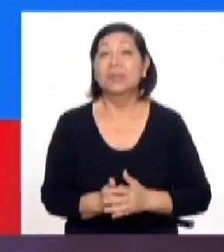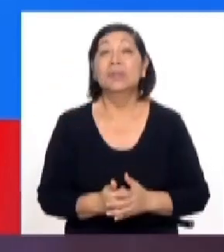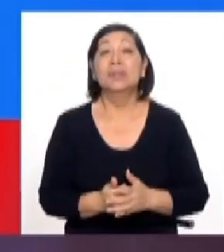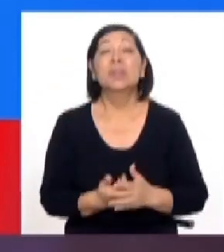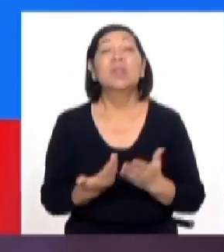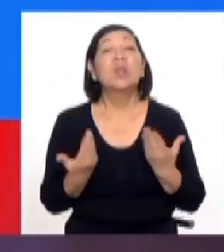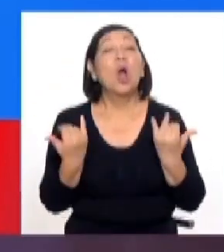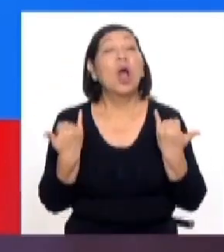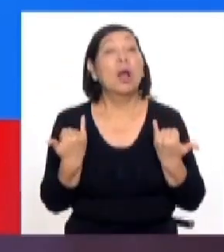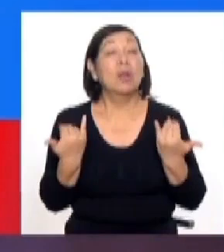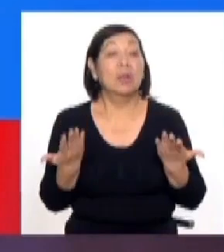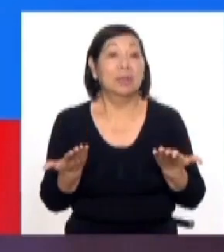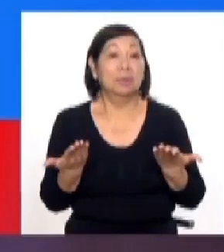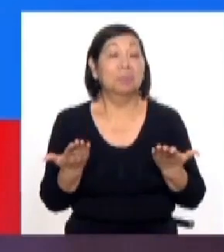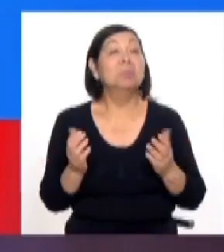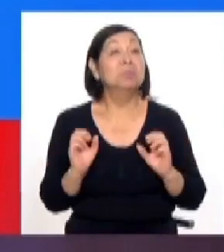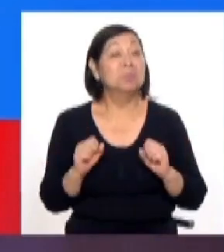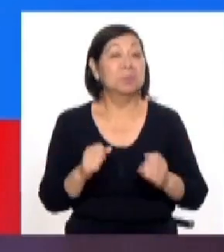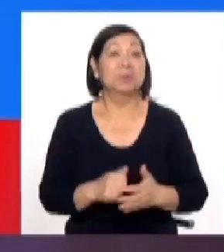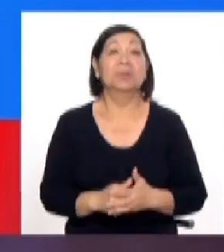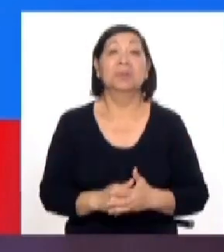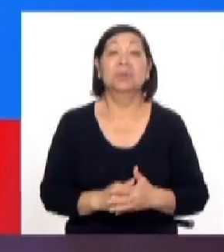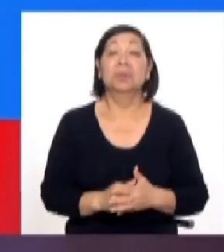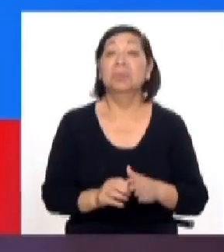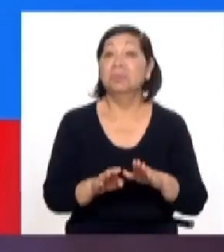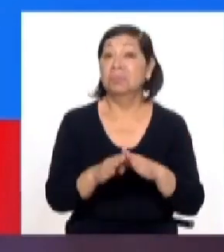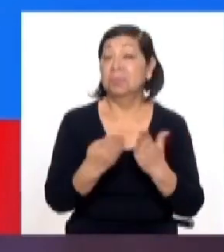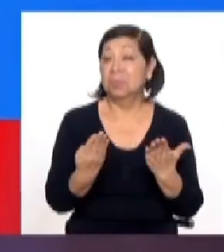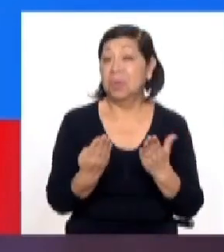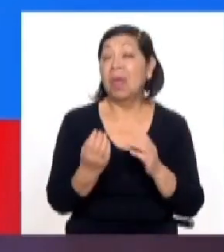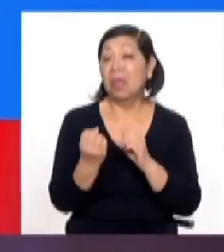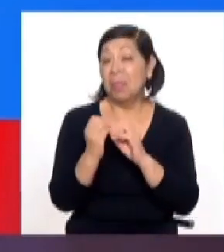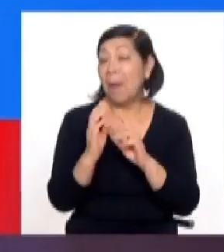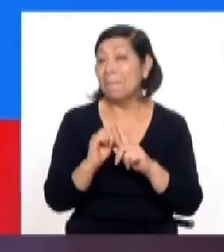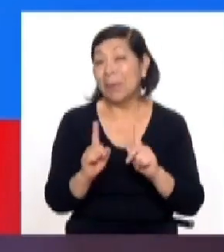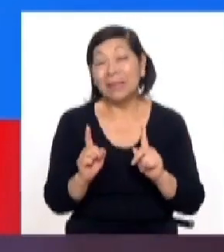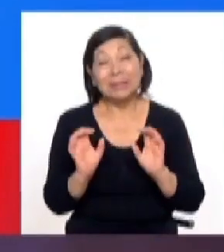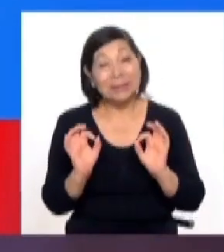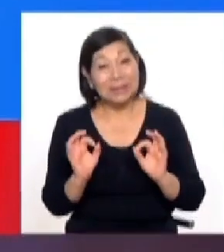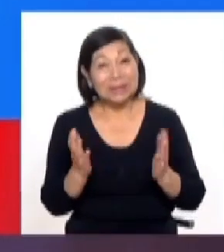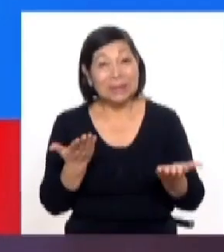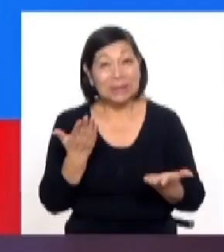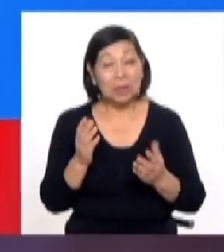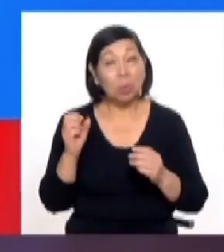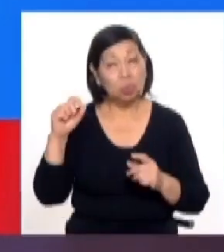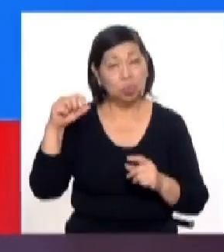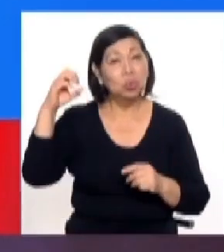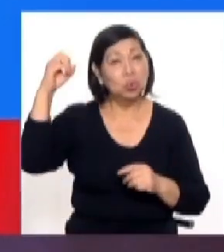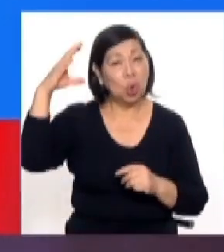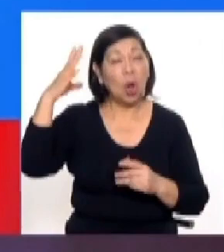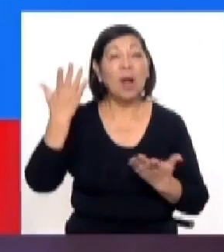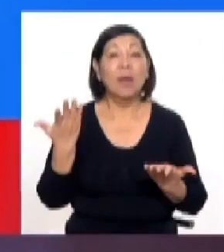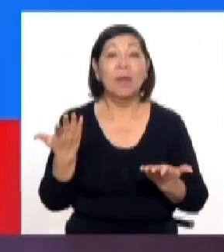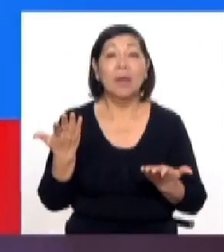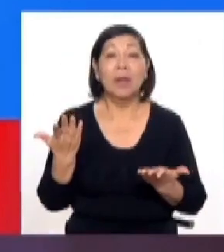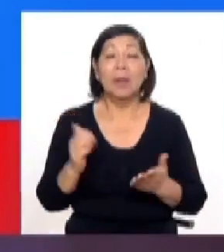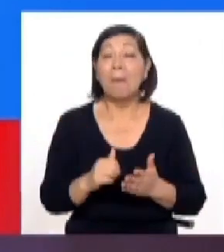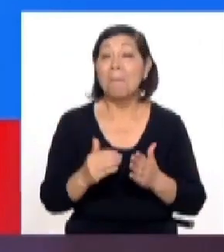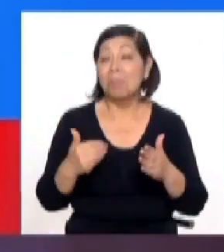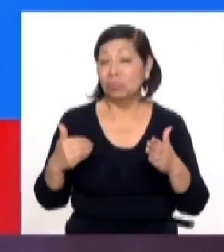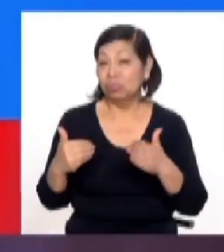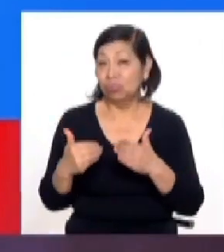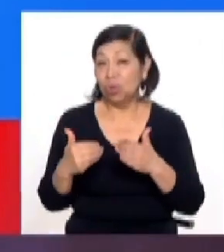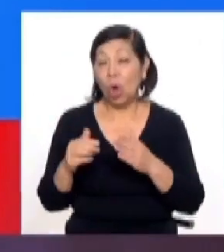tendencia ha el día de hoy es que tengamos esta cobertura durante el día pero no descartamos la ocurrencia de brillo solar principalmente los distritos más